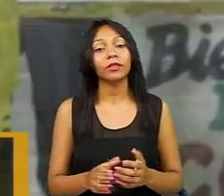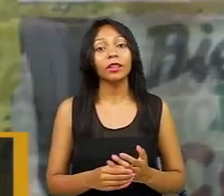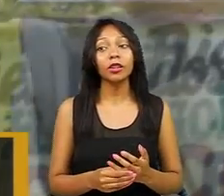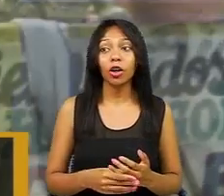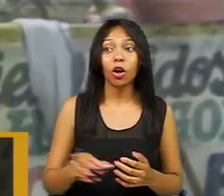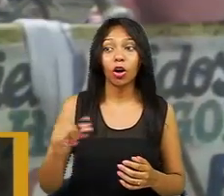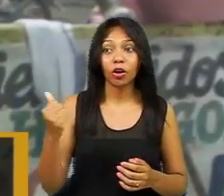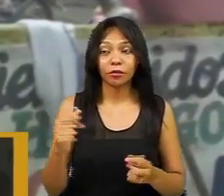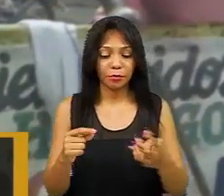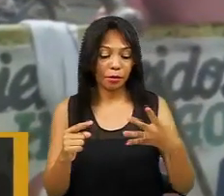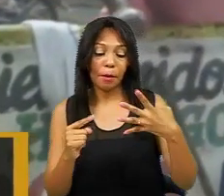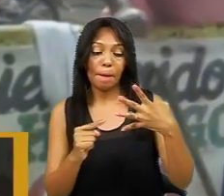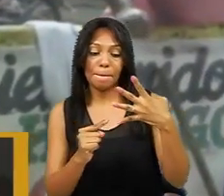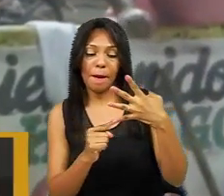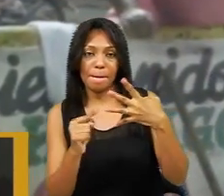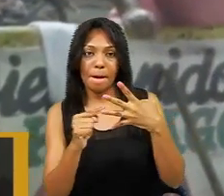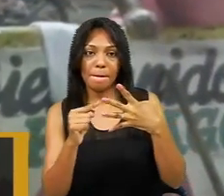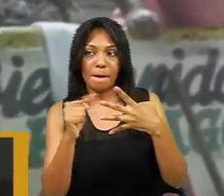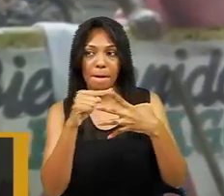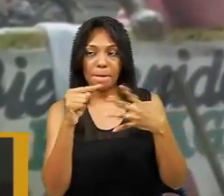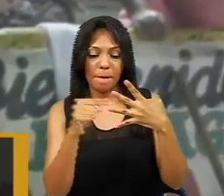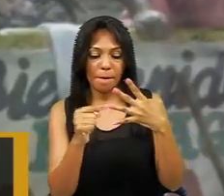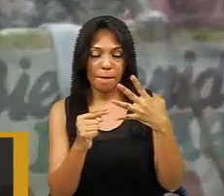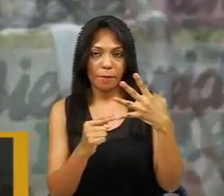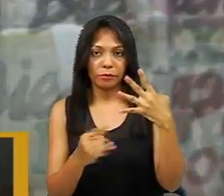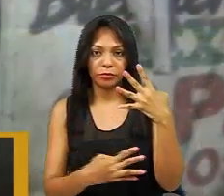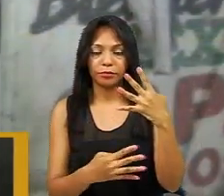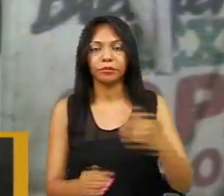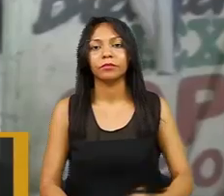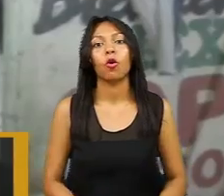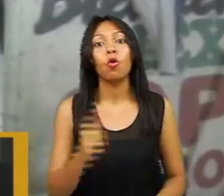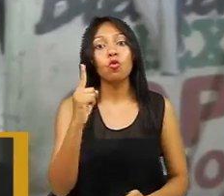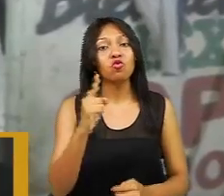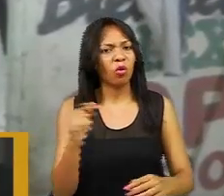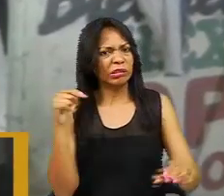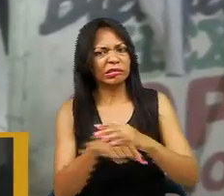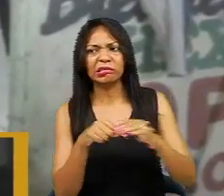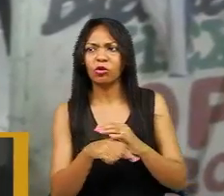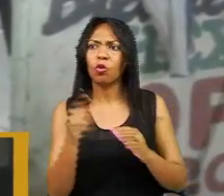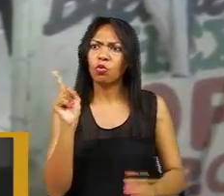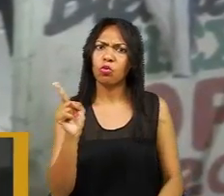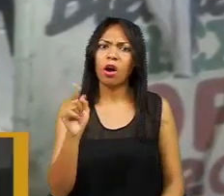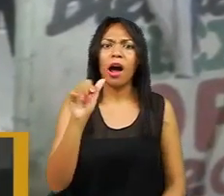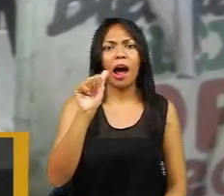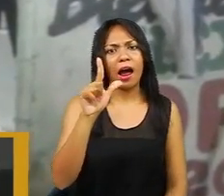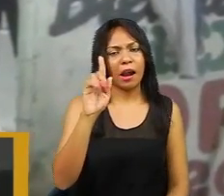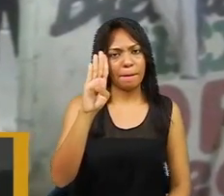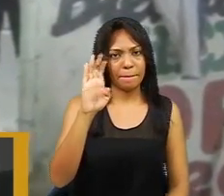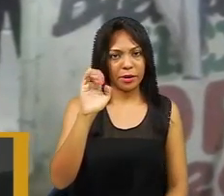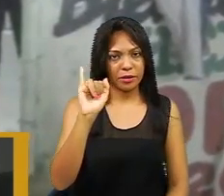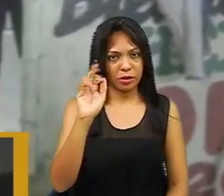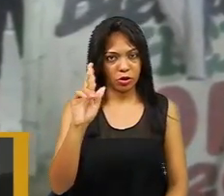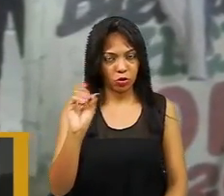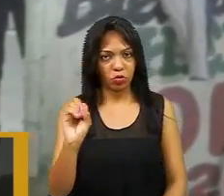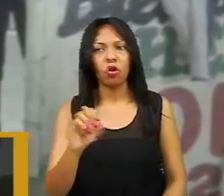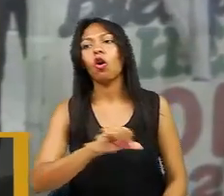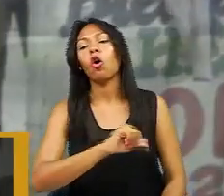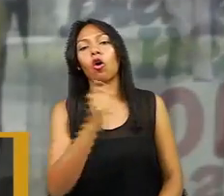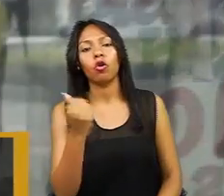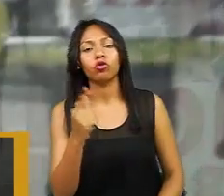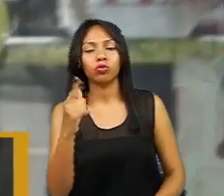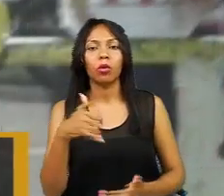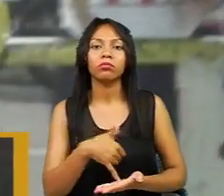lugar. En la cuarta posición, Buena Vista. El máximo goleador, Albeiro Cataño, de Amigos de Sami. Víctor Navarro ganó el